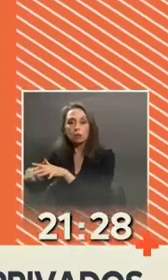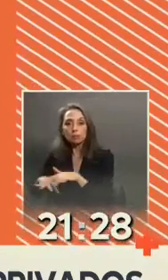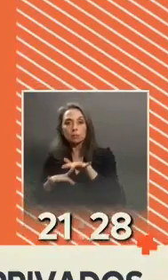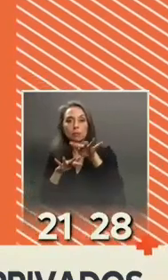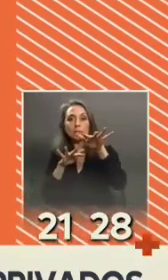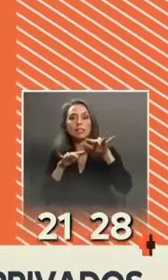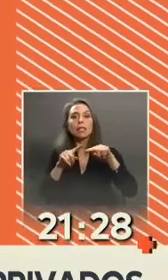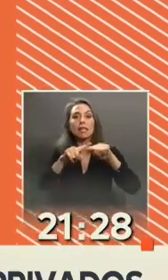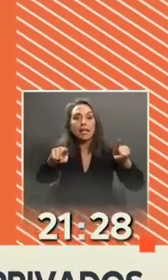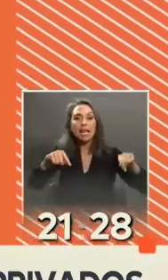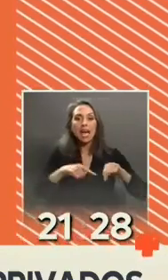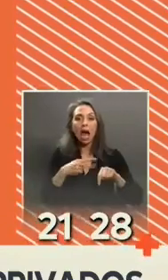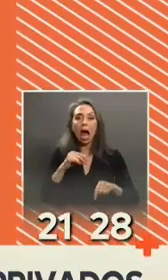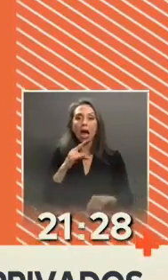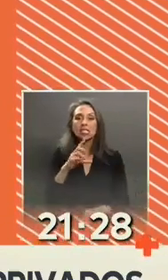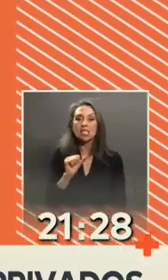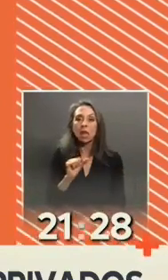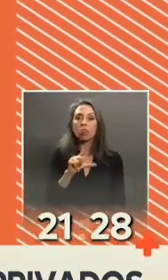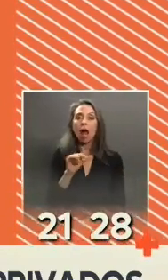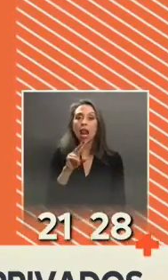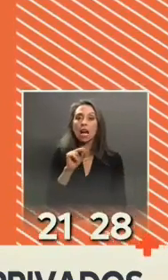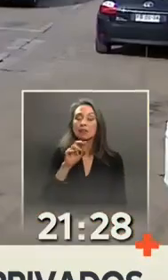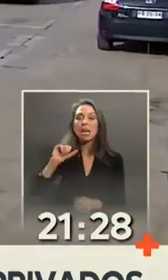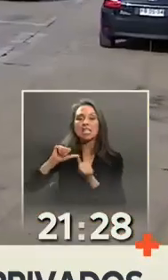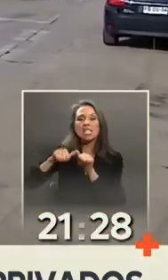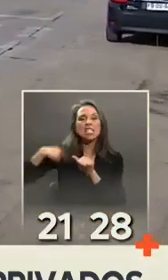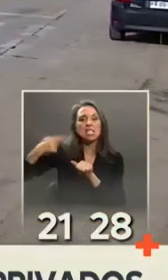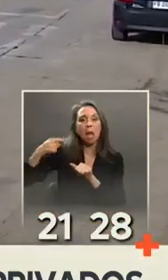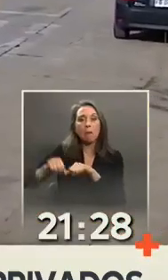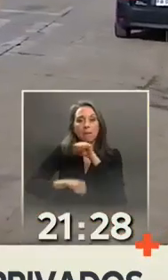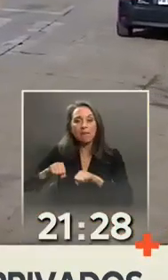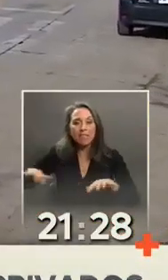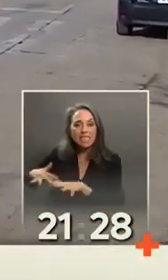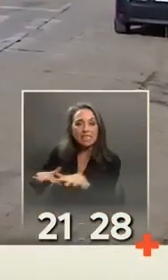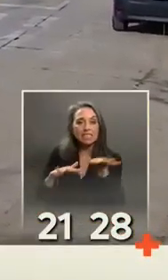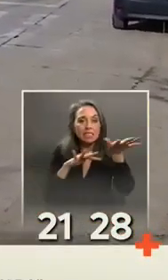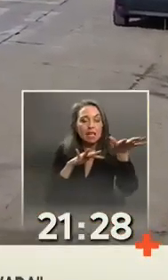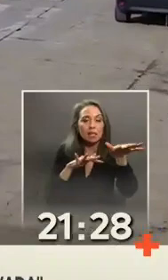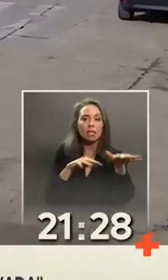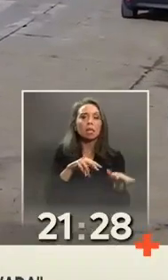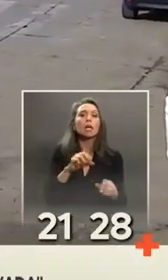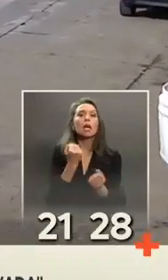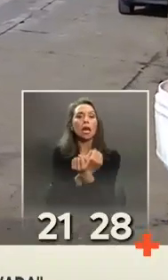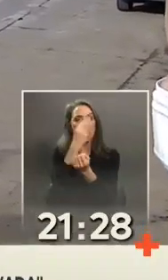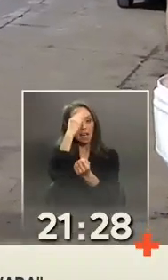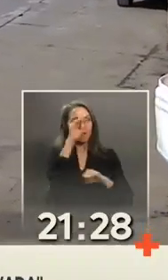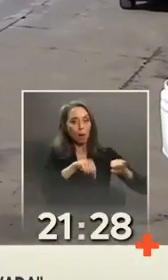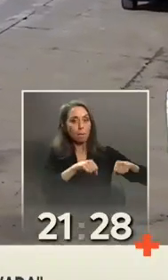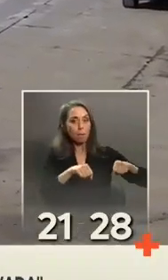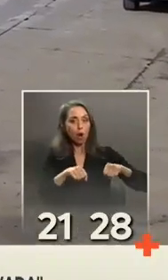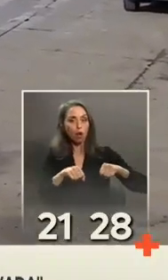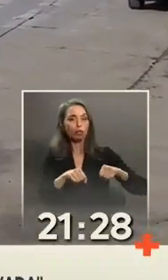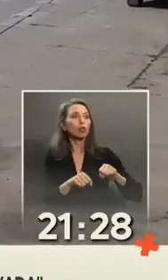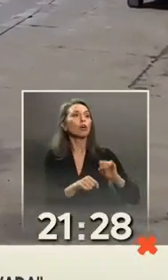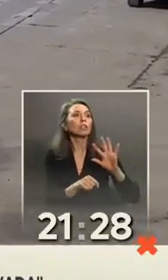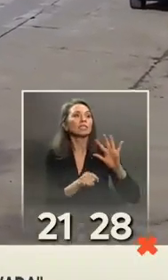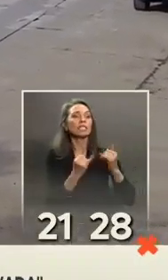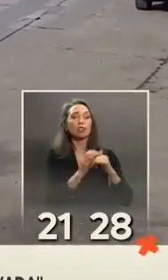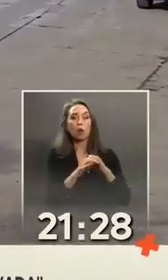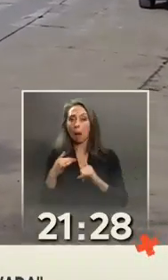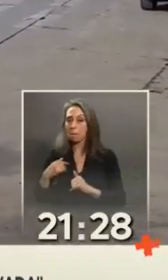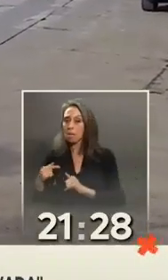era habitual para este grupo de ciclistas, pero... Nos encontramos con un carabinero en moto, yo iba con un grupo como de 5 amigos